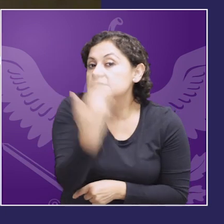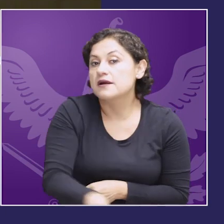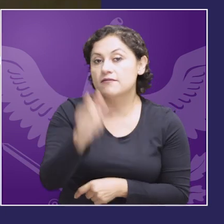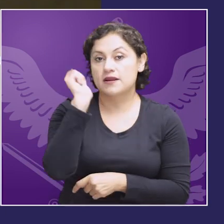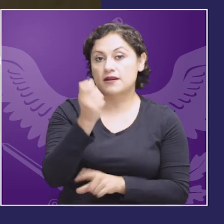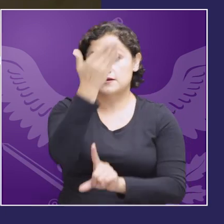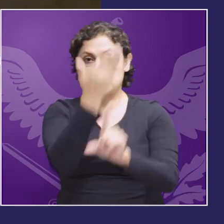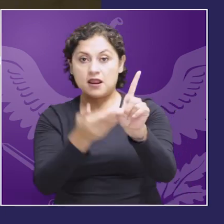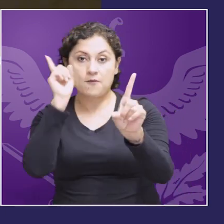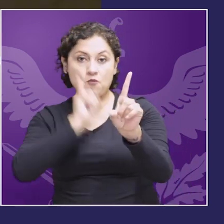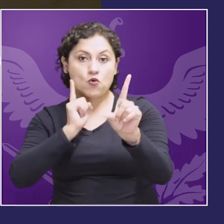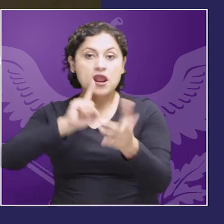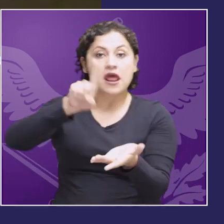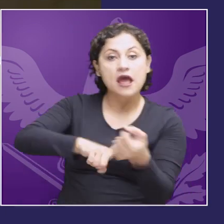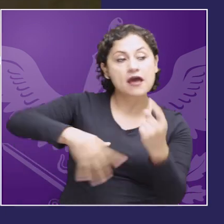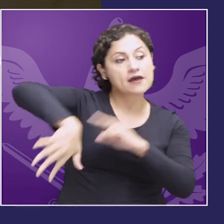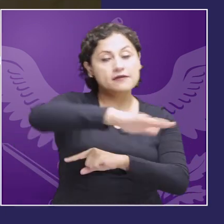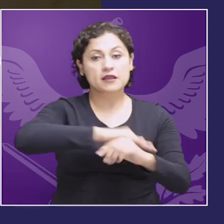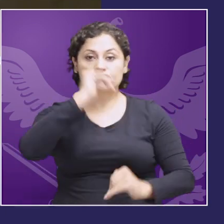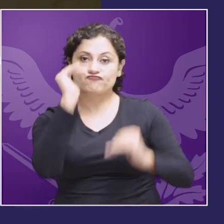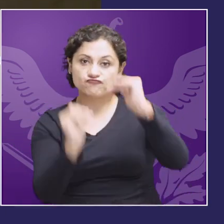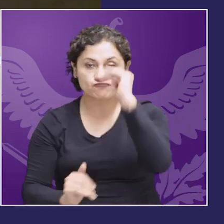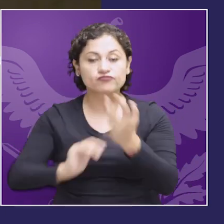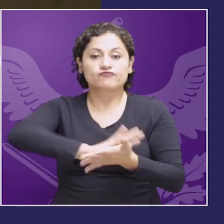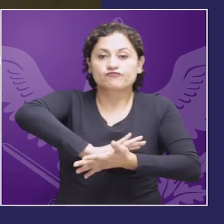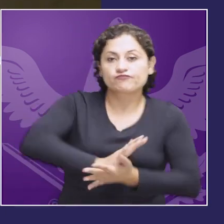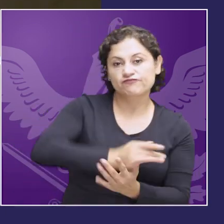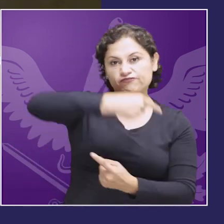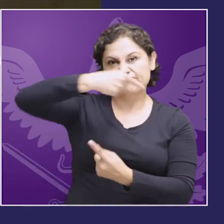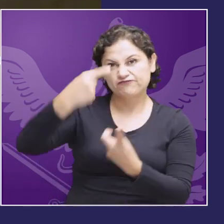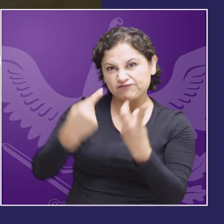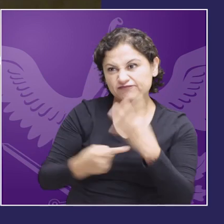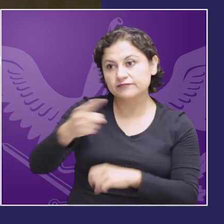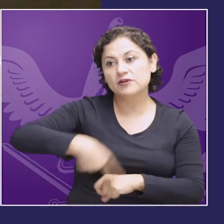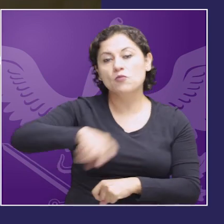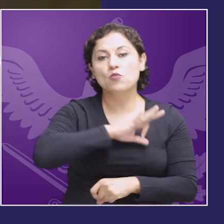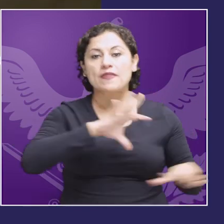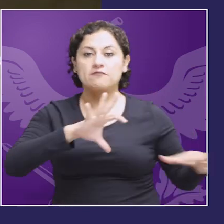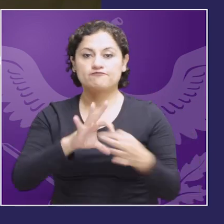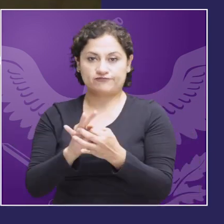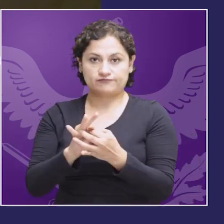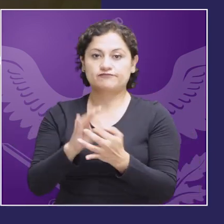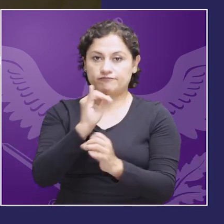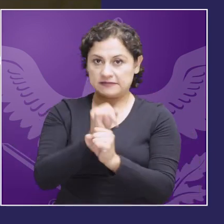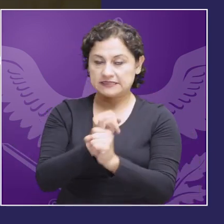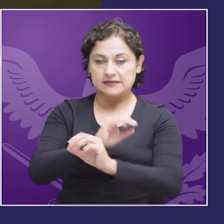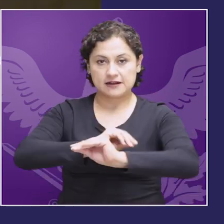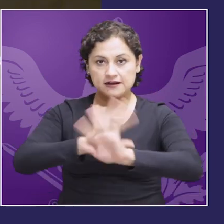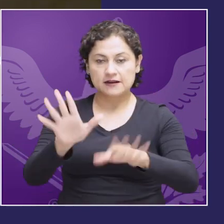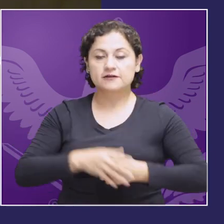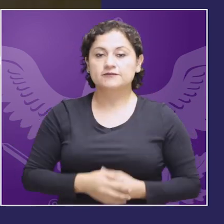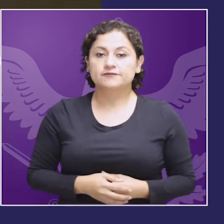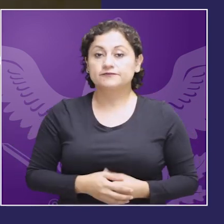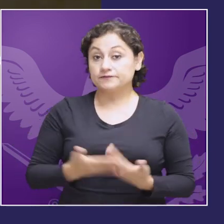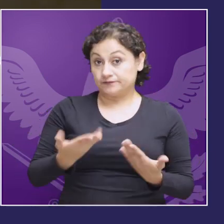operadores identifiquen las asimetrías, las discriminaciones estructurales subyacentes para